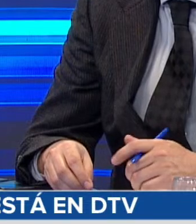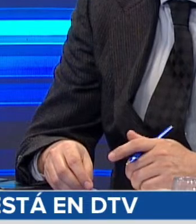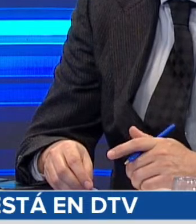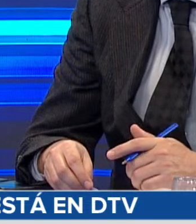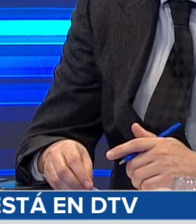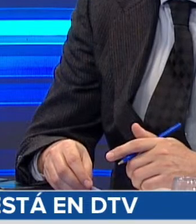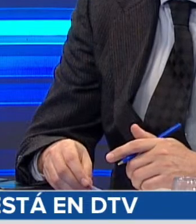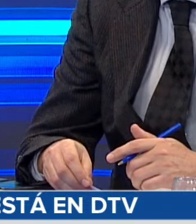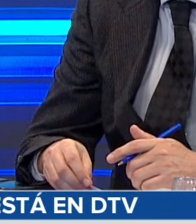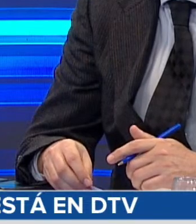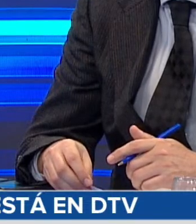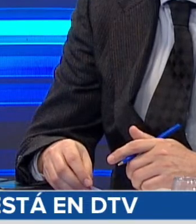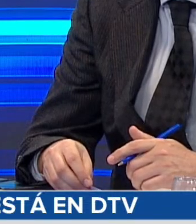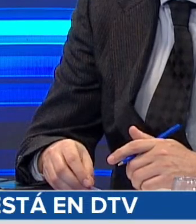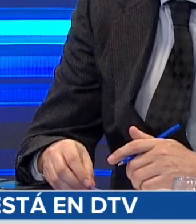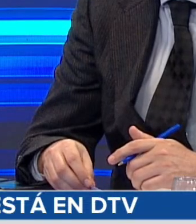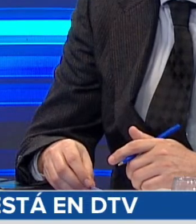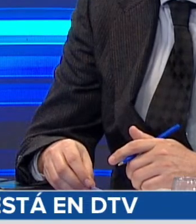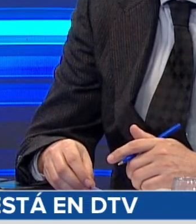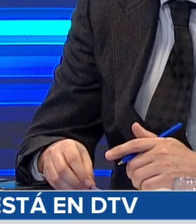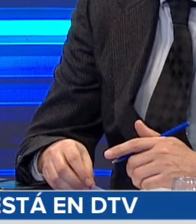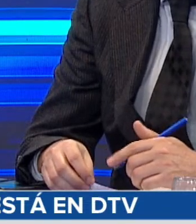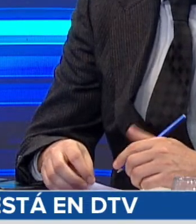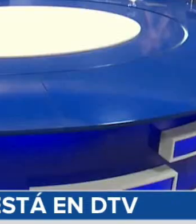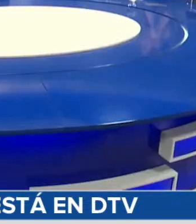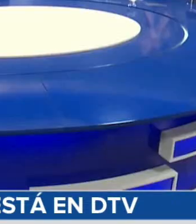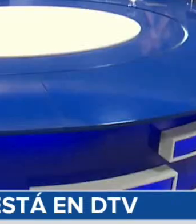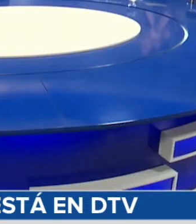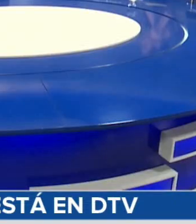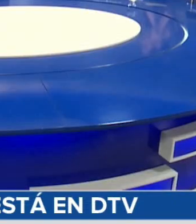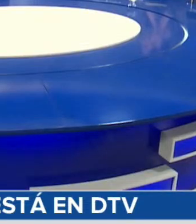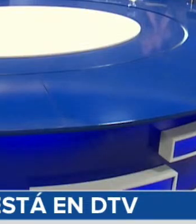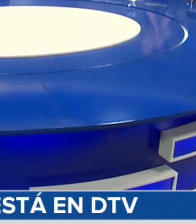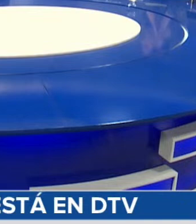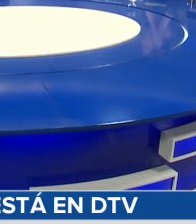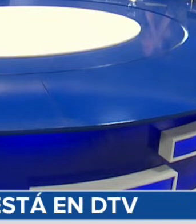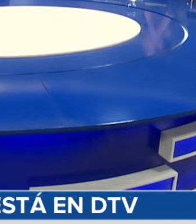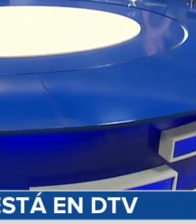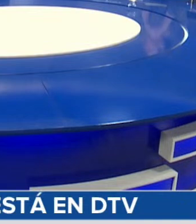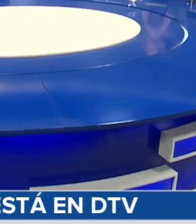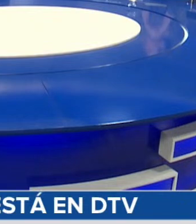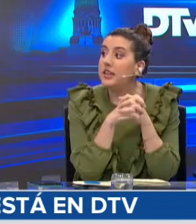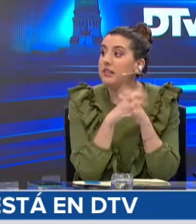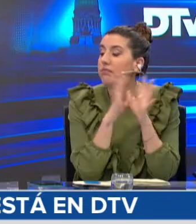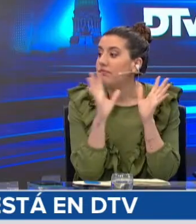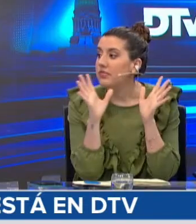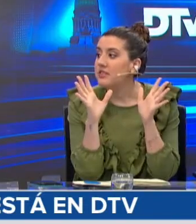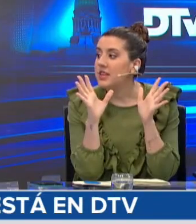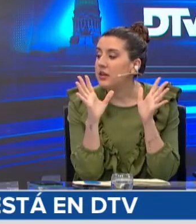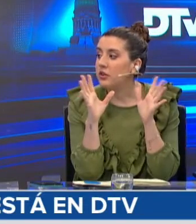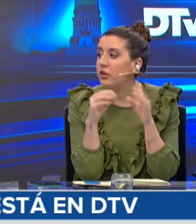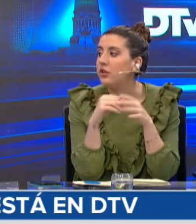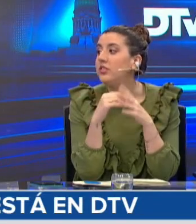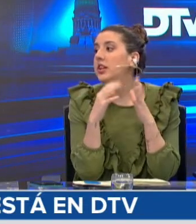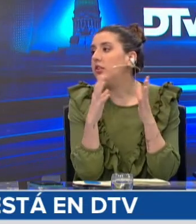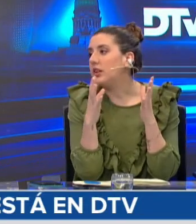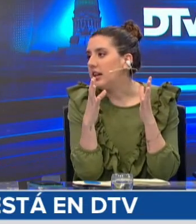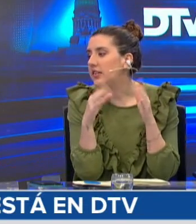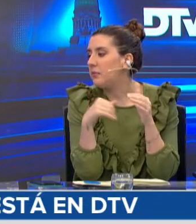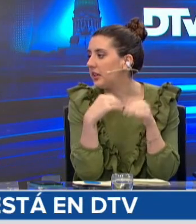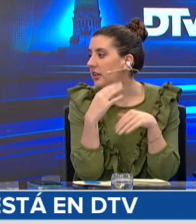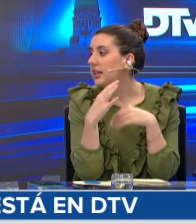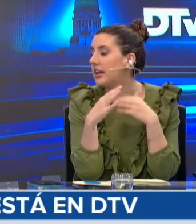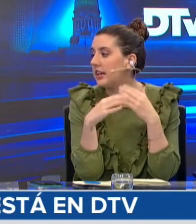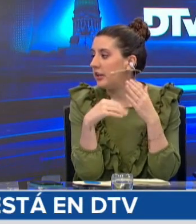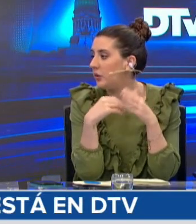Juntos por el Cambio, que es la bancada de la oposición con mayor volumen. O sea, ¿que esto sería en diciembre o ahora? Que y desconozco, entiendo que